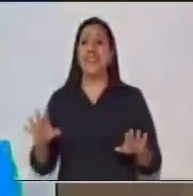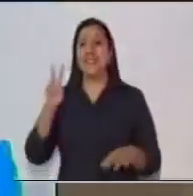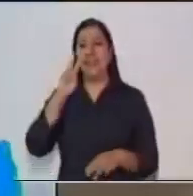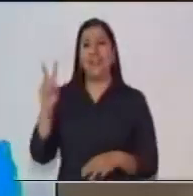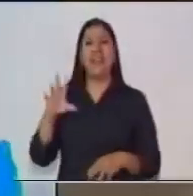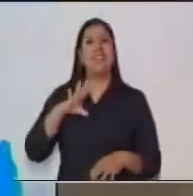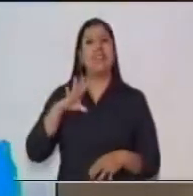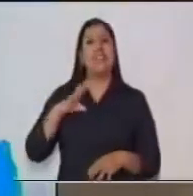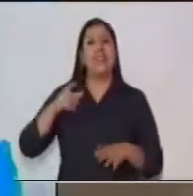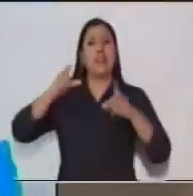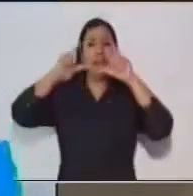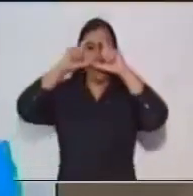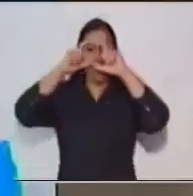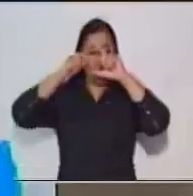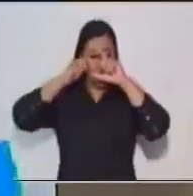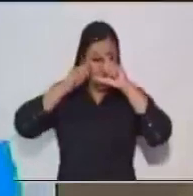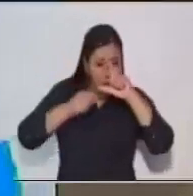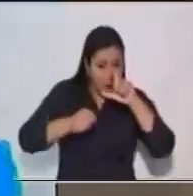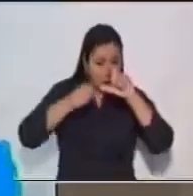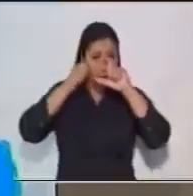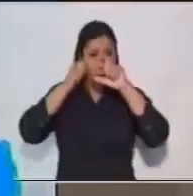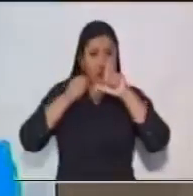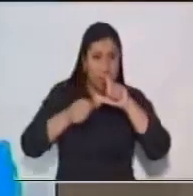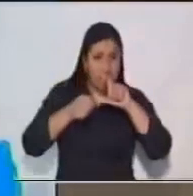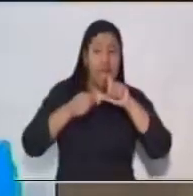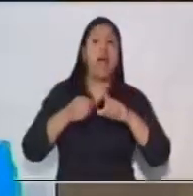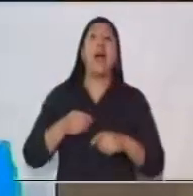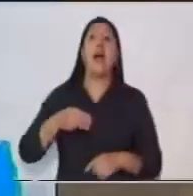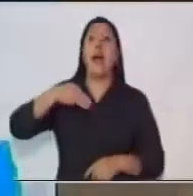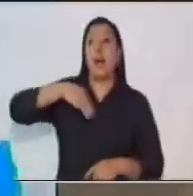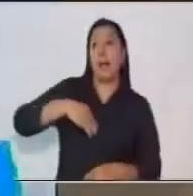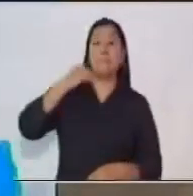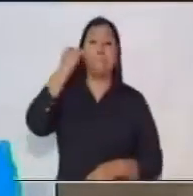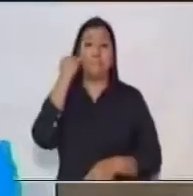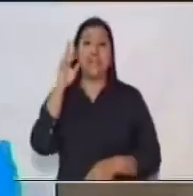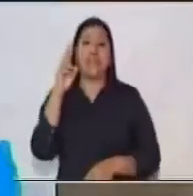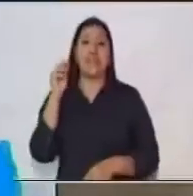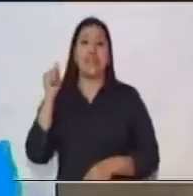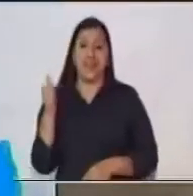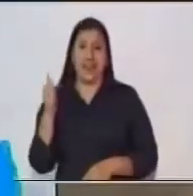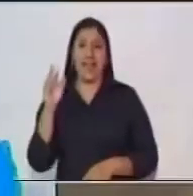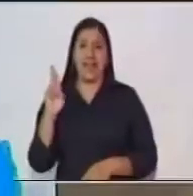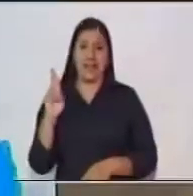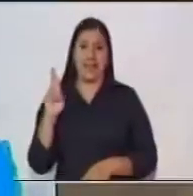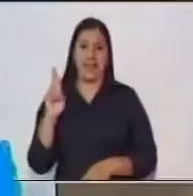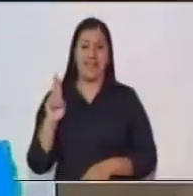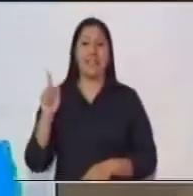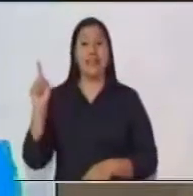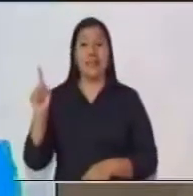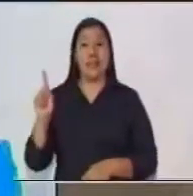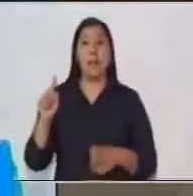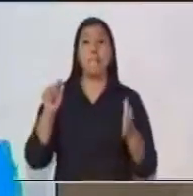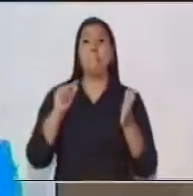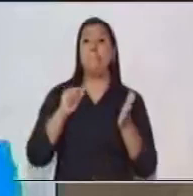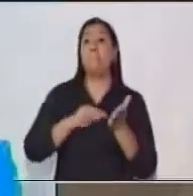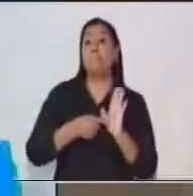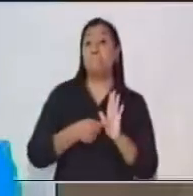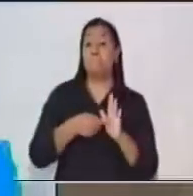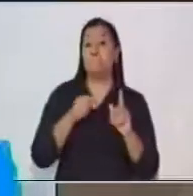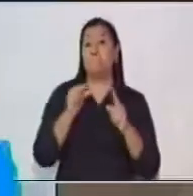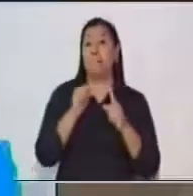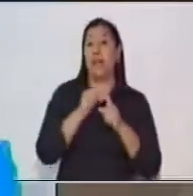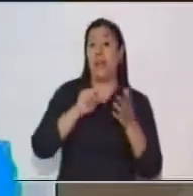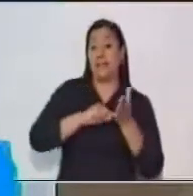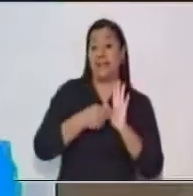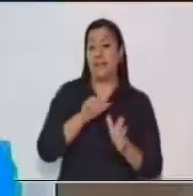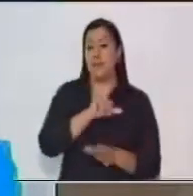lupa y está mirando. Y su sinónimo es observar. Muy bien, estos son